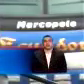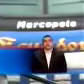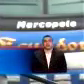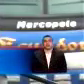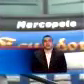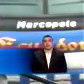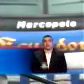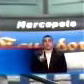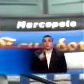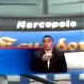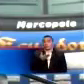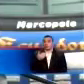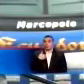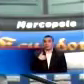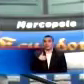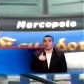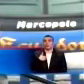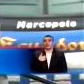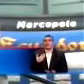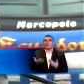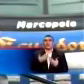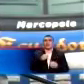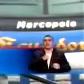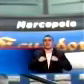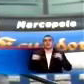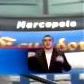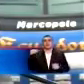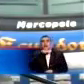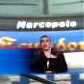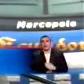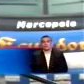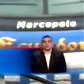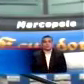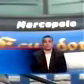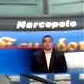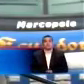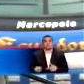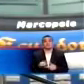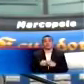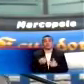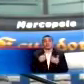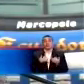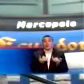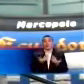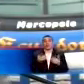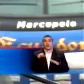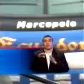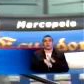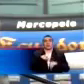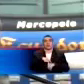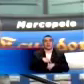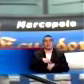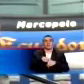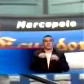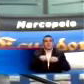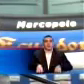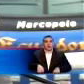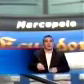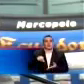de los subproductos es la simplificación de trámites, lo cual ocasiona ahorra de tiempo para la